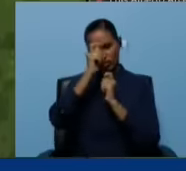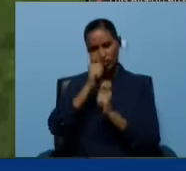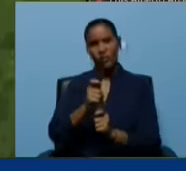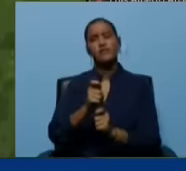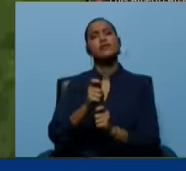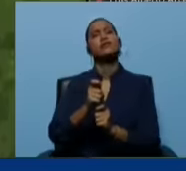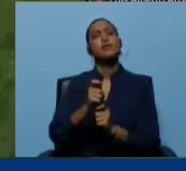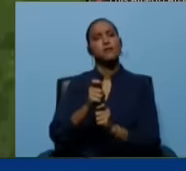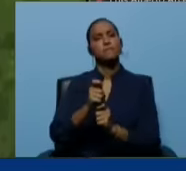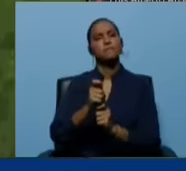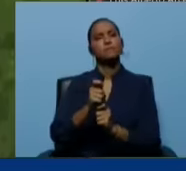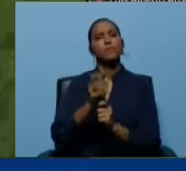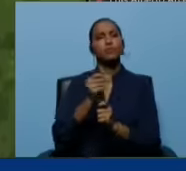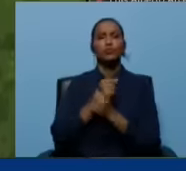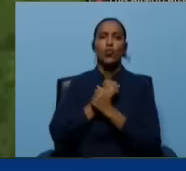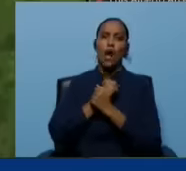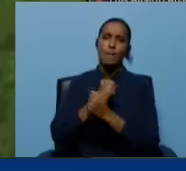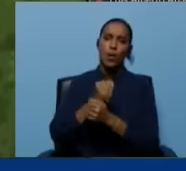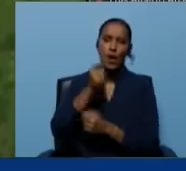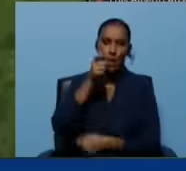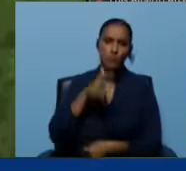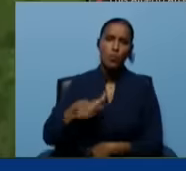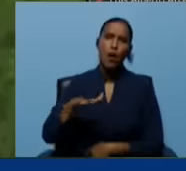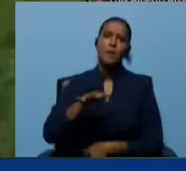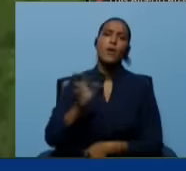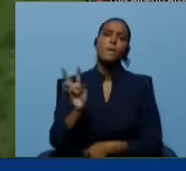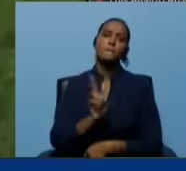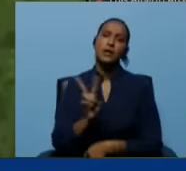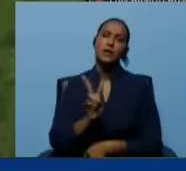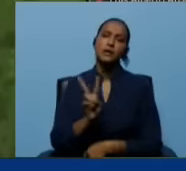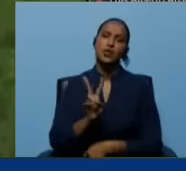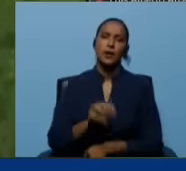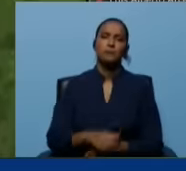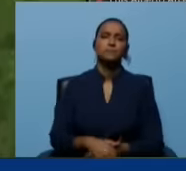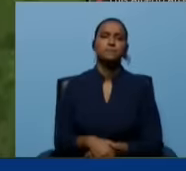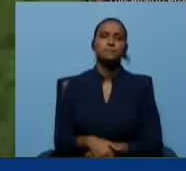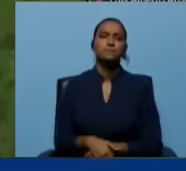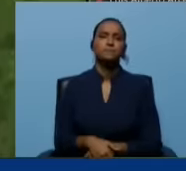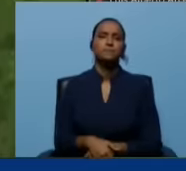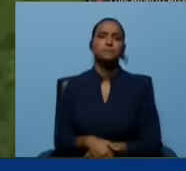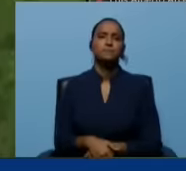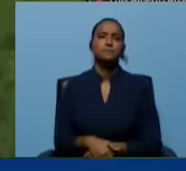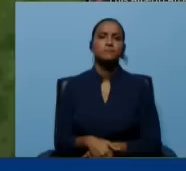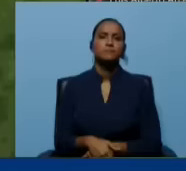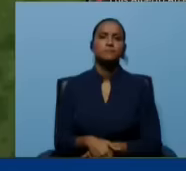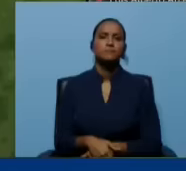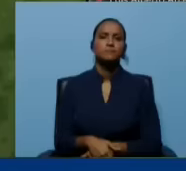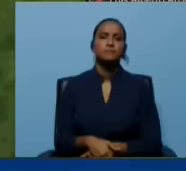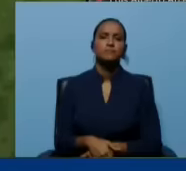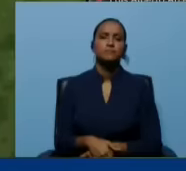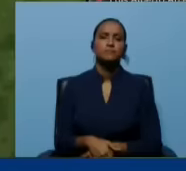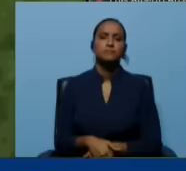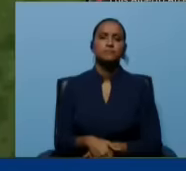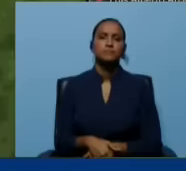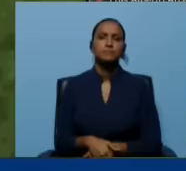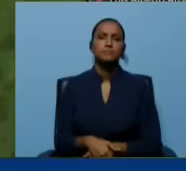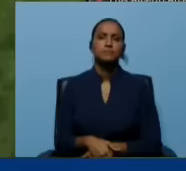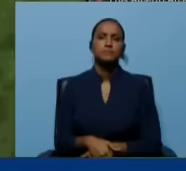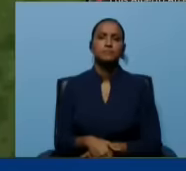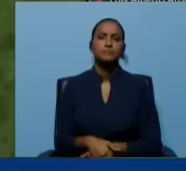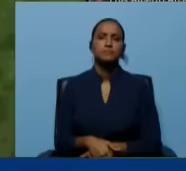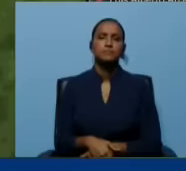querido pueblo de Venezuela, que castigado por injustas medidas coercitivas unilaterales y en medio